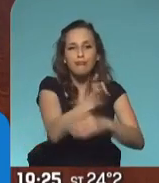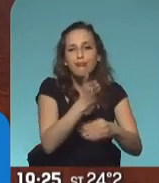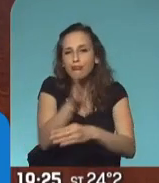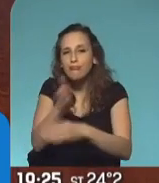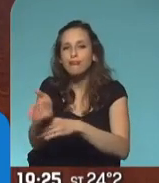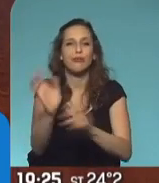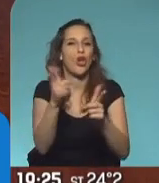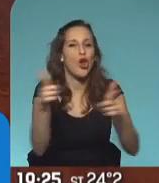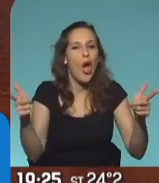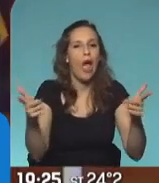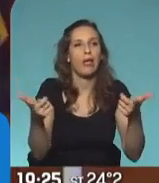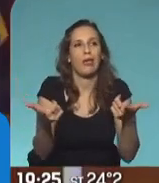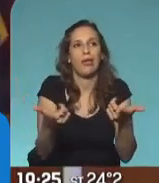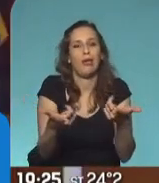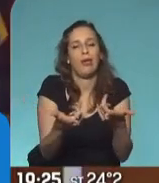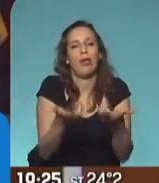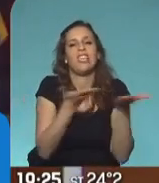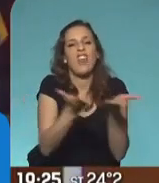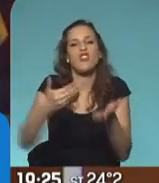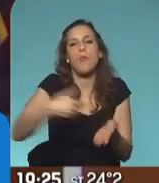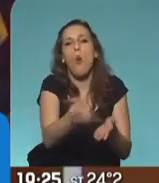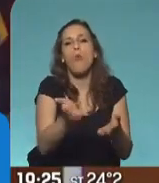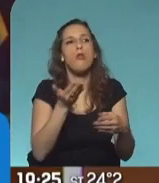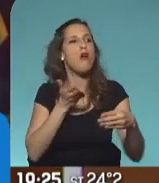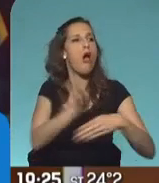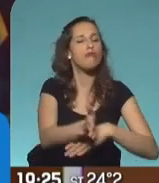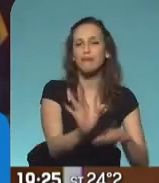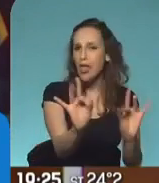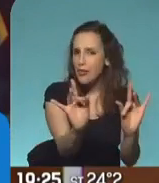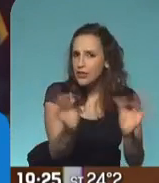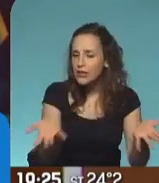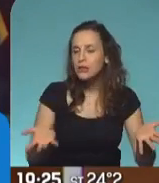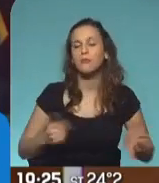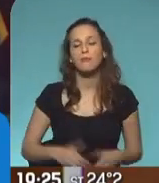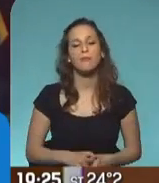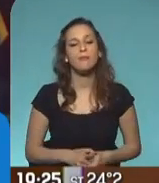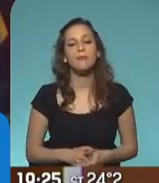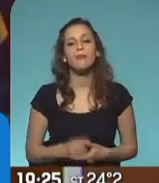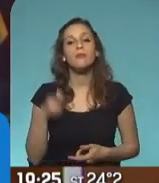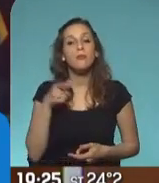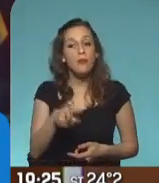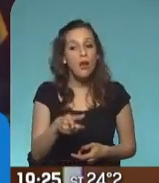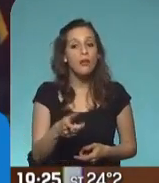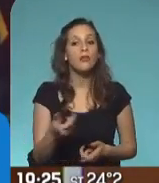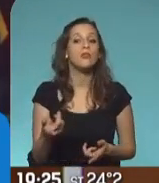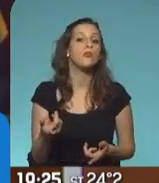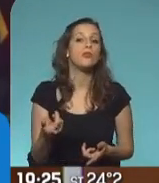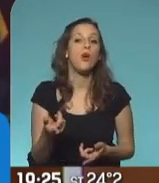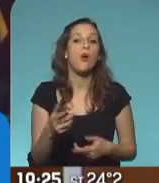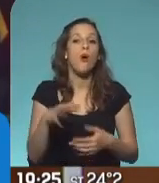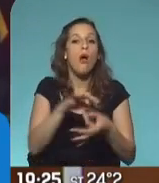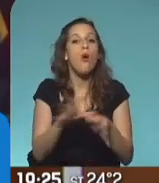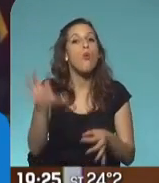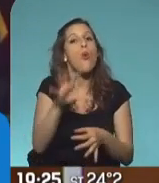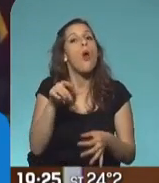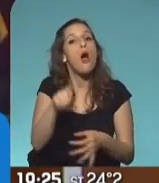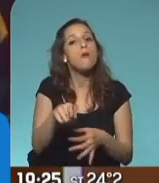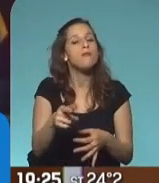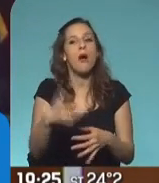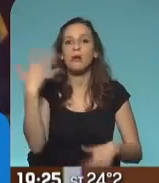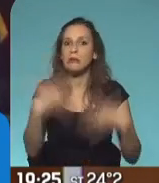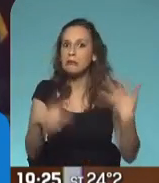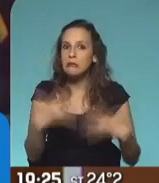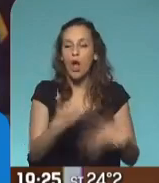públicos básicos. Frente a esto, la salida europea ha sido, la norma europea ha sido la emergencia de gobiernos